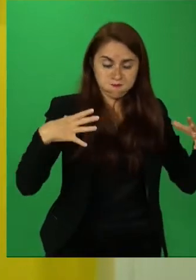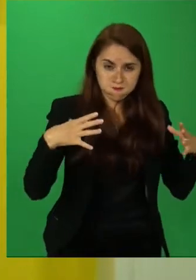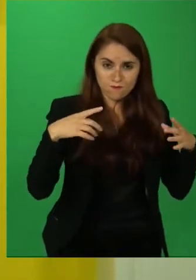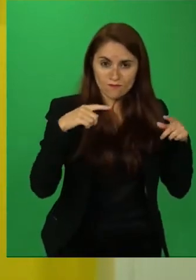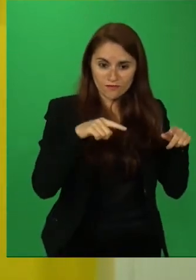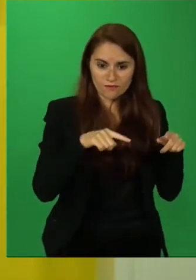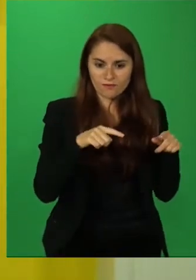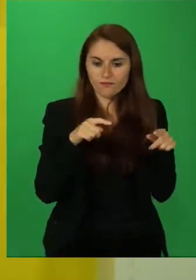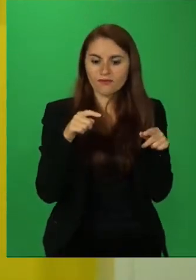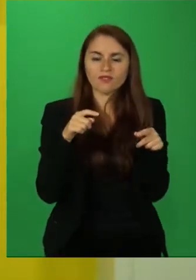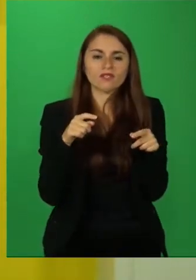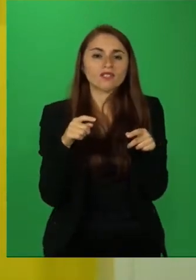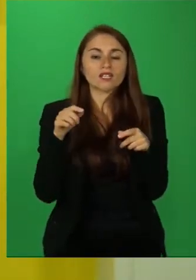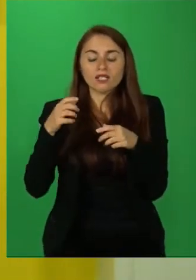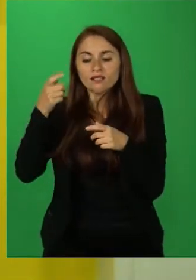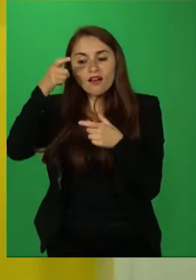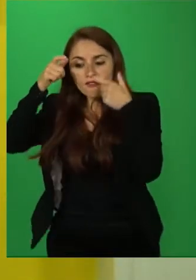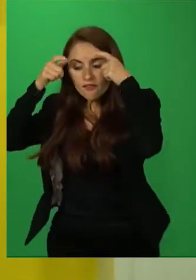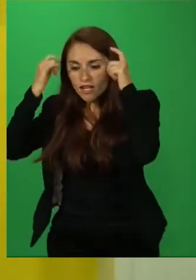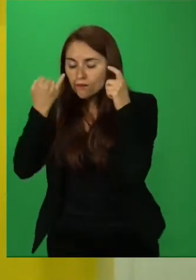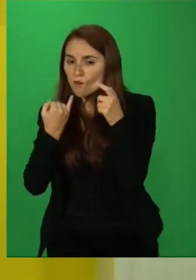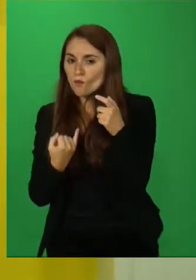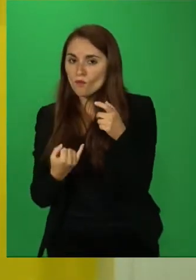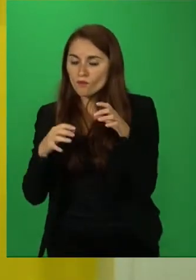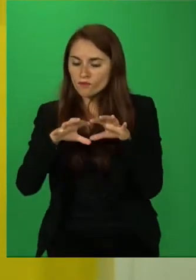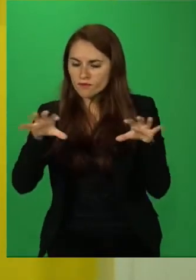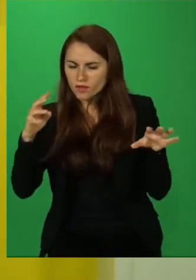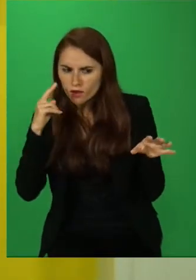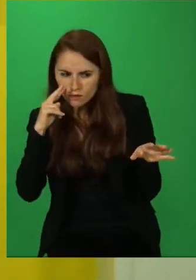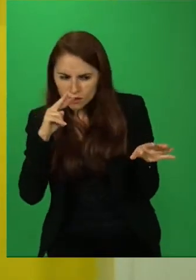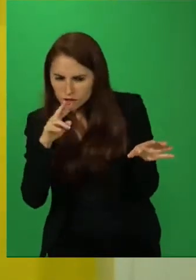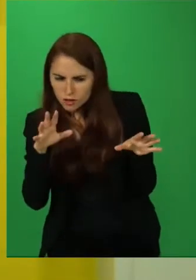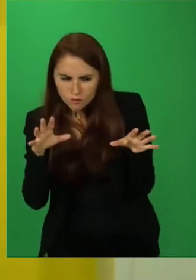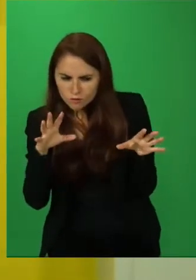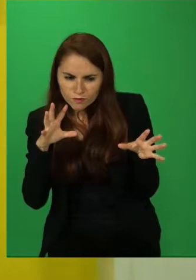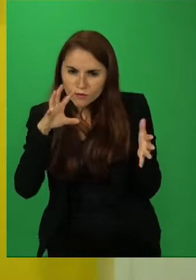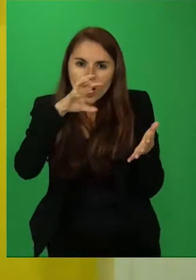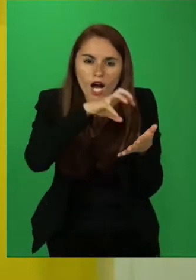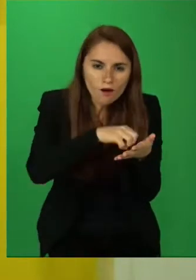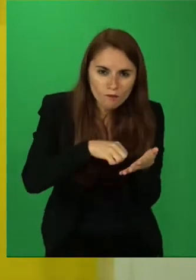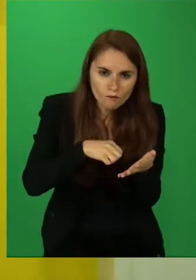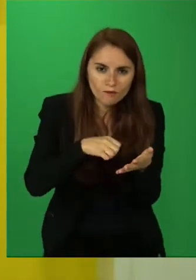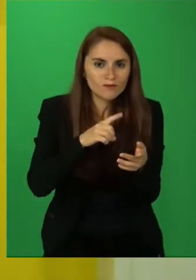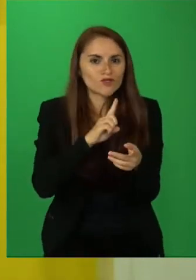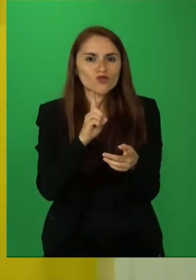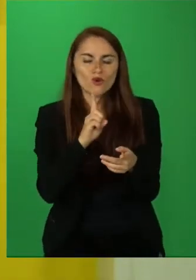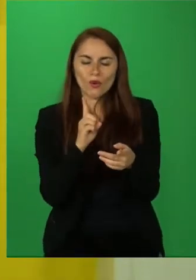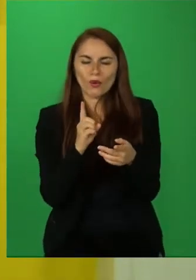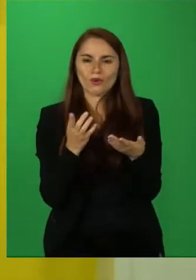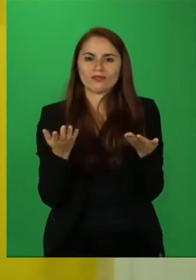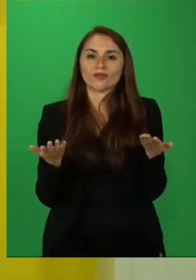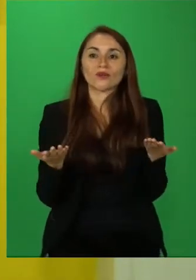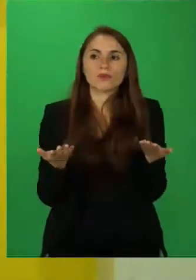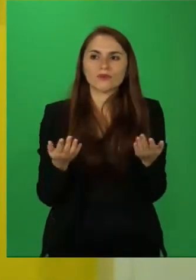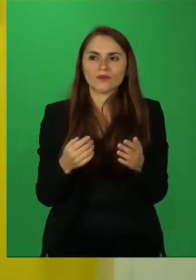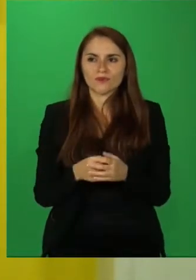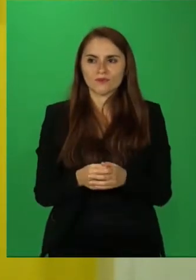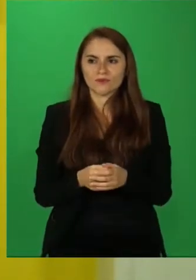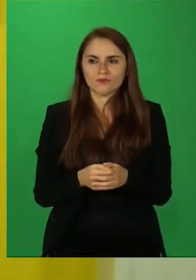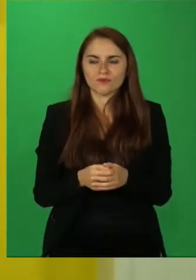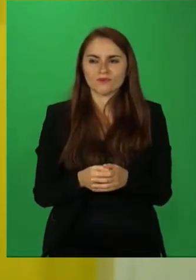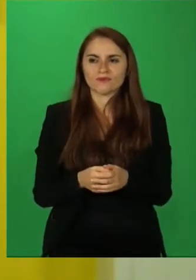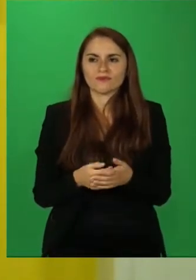del campo están allí y las vacas flacas están al acecho como para comérselas. No, sino que en